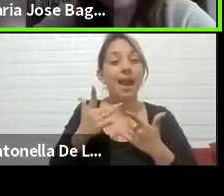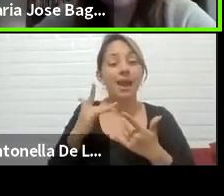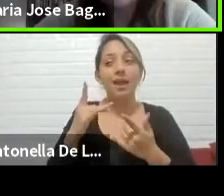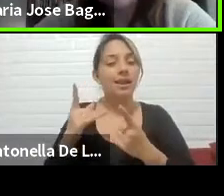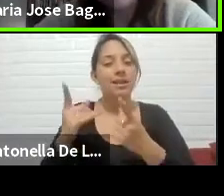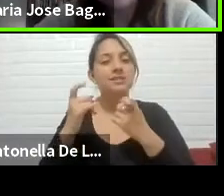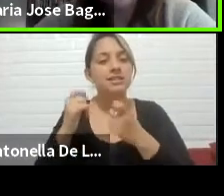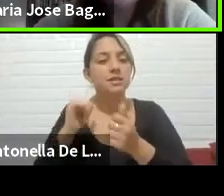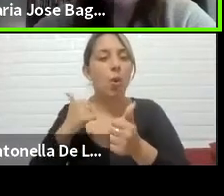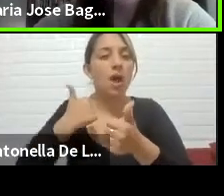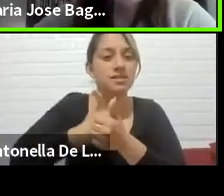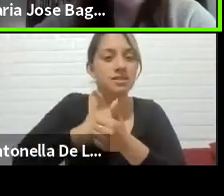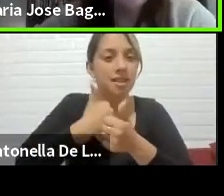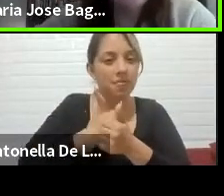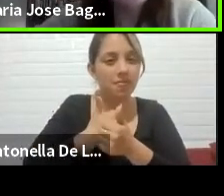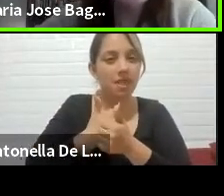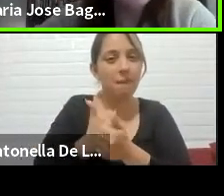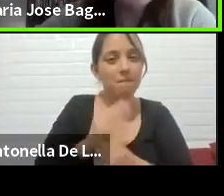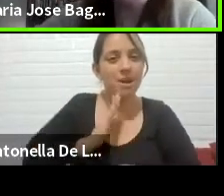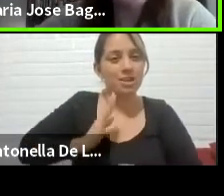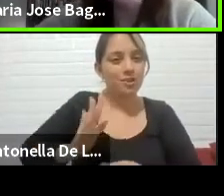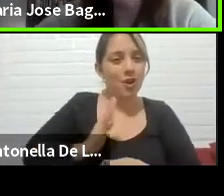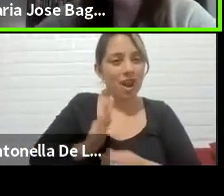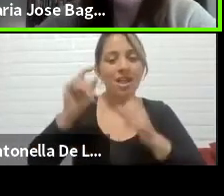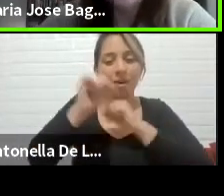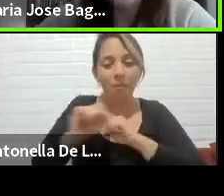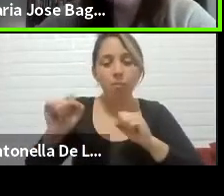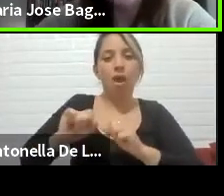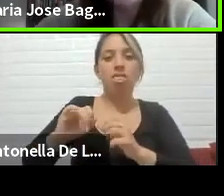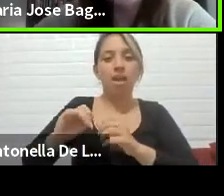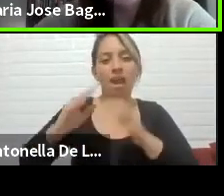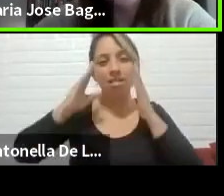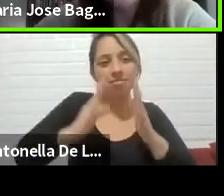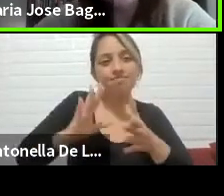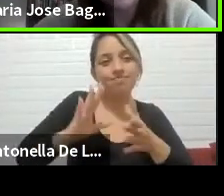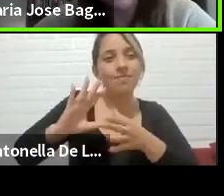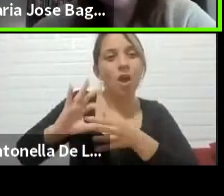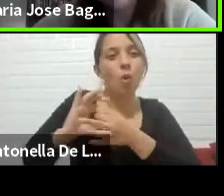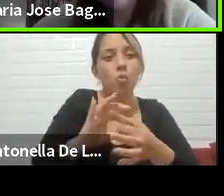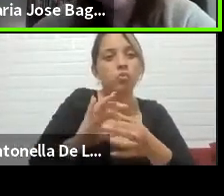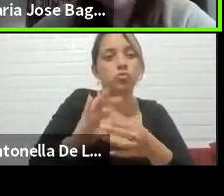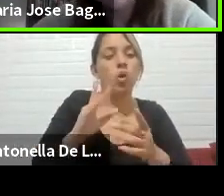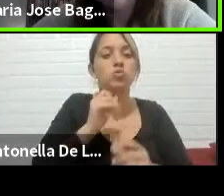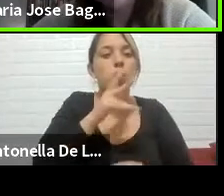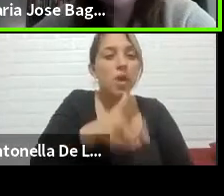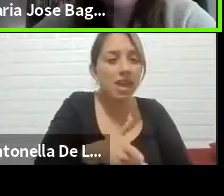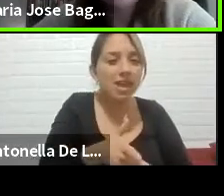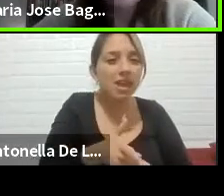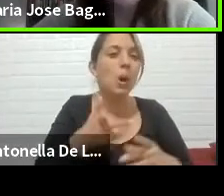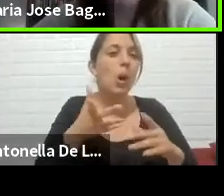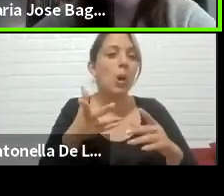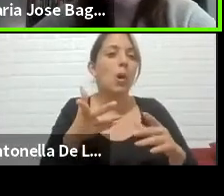puede trabajar con su hija, su hijo, lo han dicho, ¿no? Ha salido